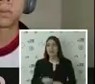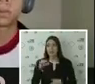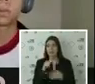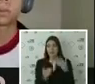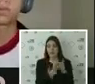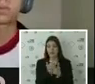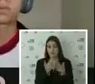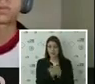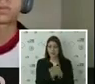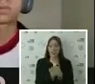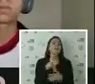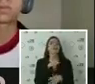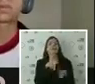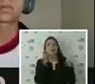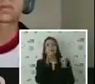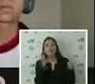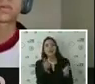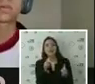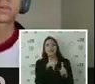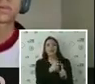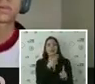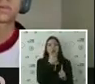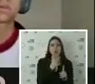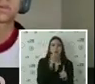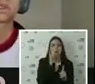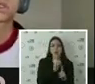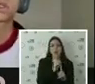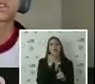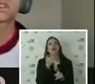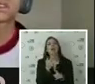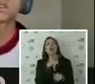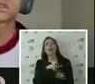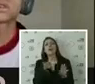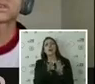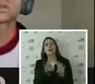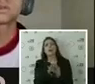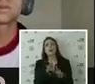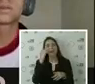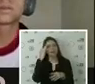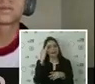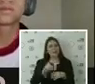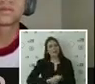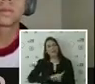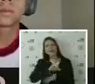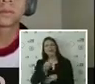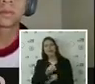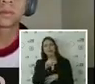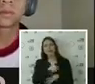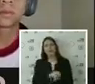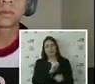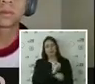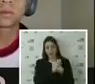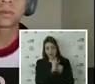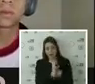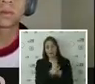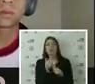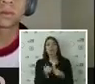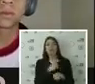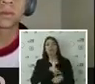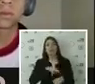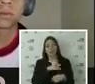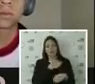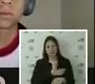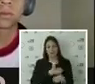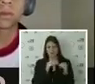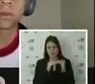géneros, equidad y violencias post-pandemia, perspectivas de la labor educativa y democrática. Sin